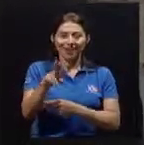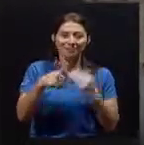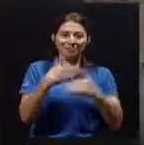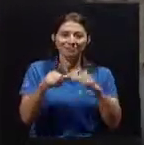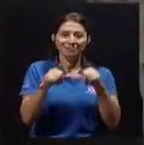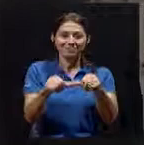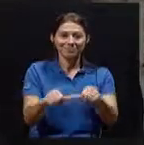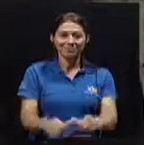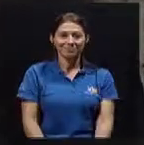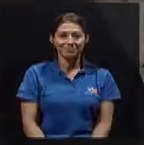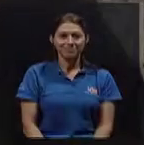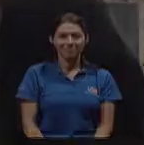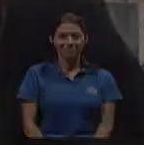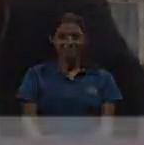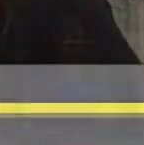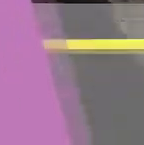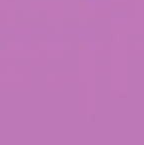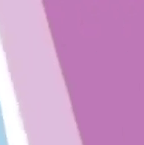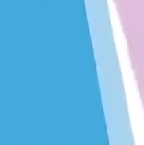Ya regresamos.